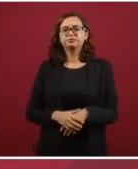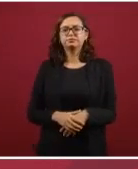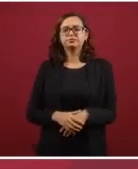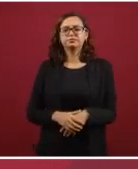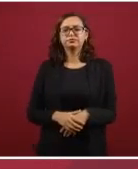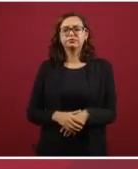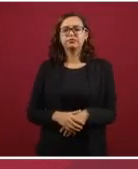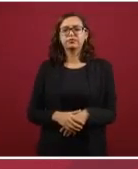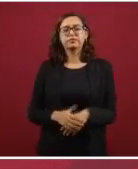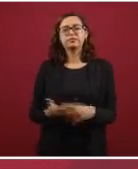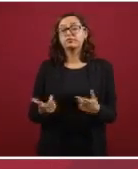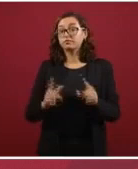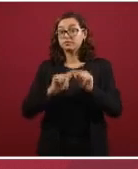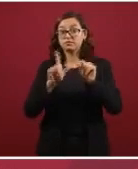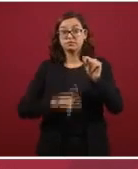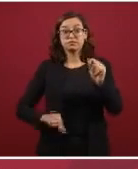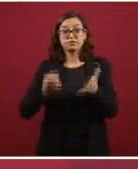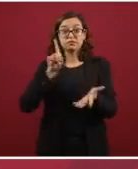distintas culturas,